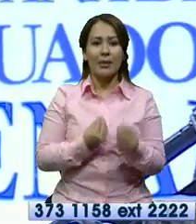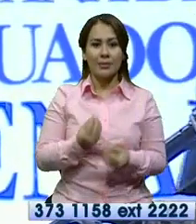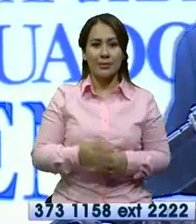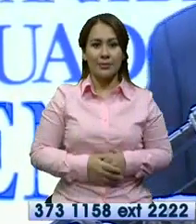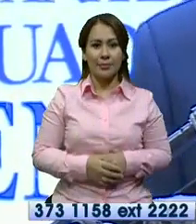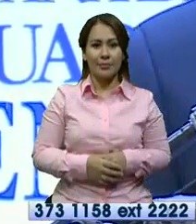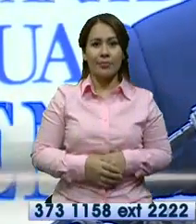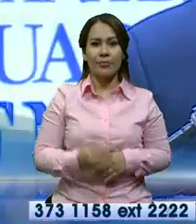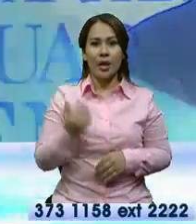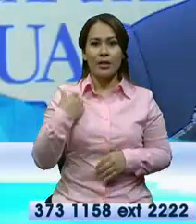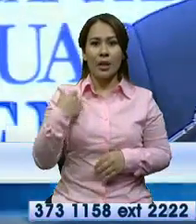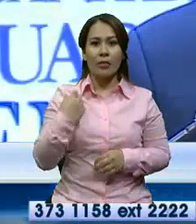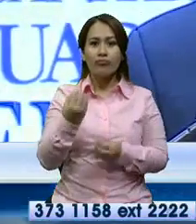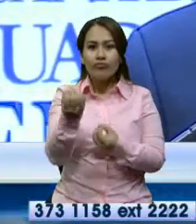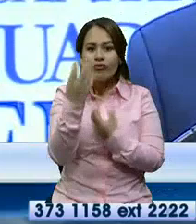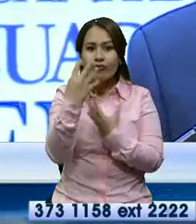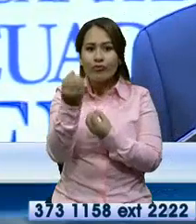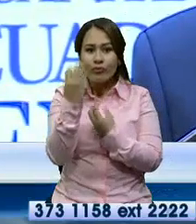consiste es